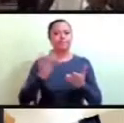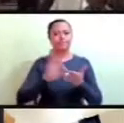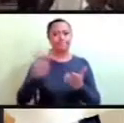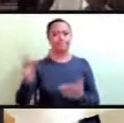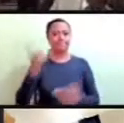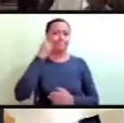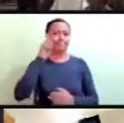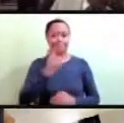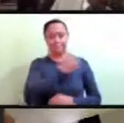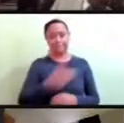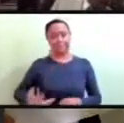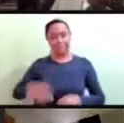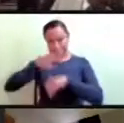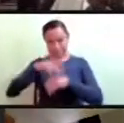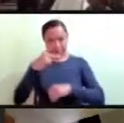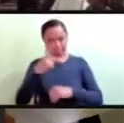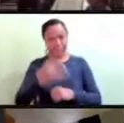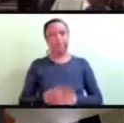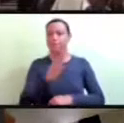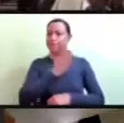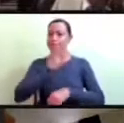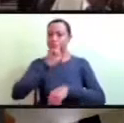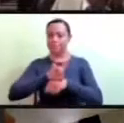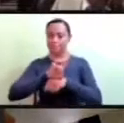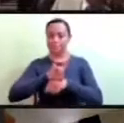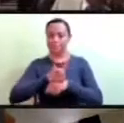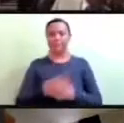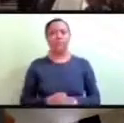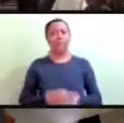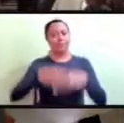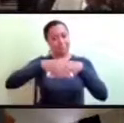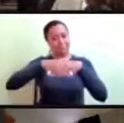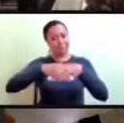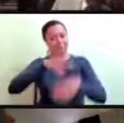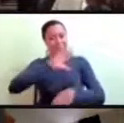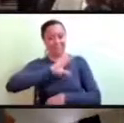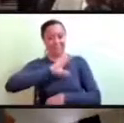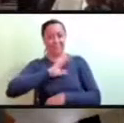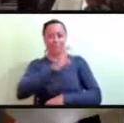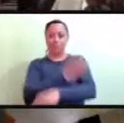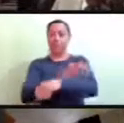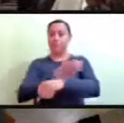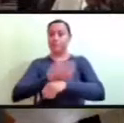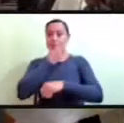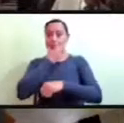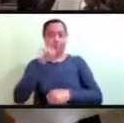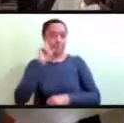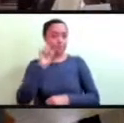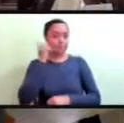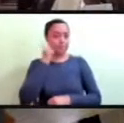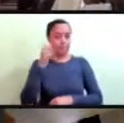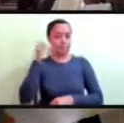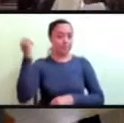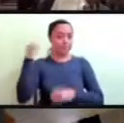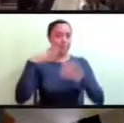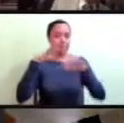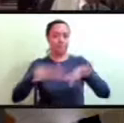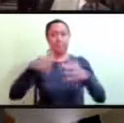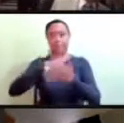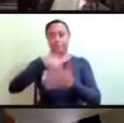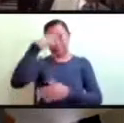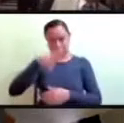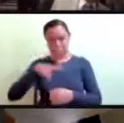presidenta, con su venia. Muy buenos días y un saludo afectuoso a mis compañeras y compañeros diputados del Congreso de la Ciudad de